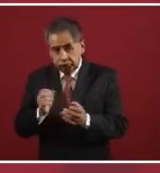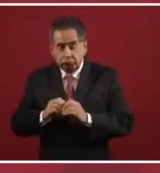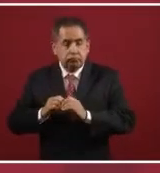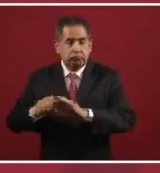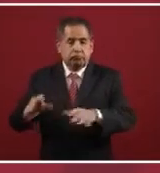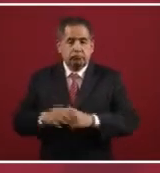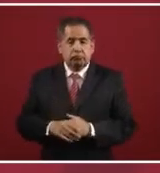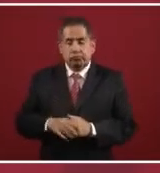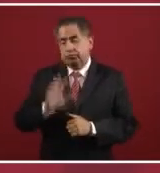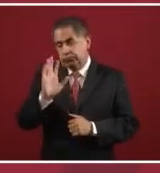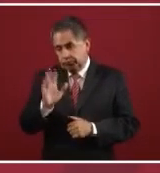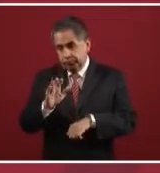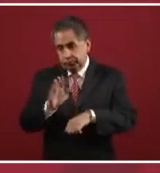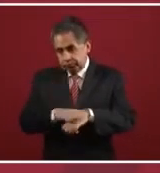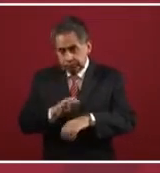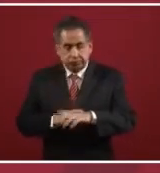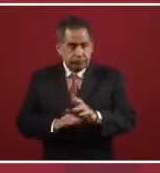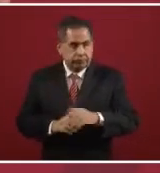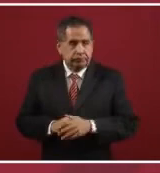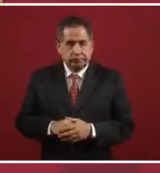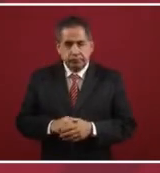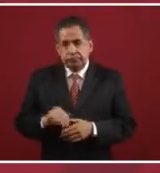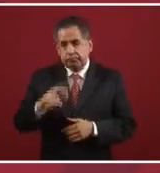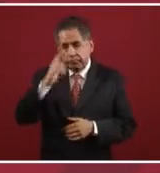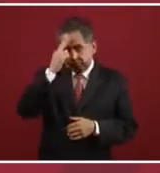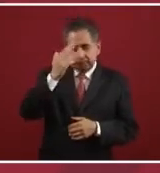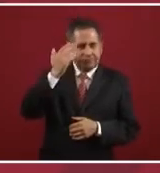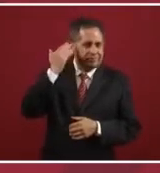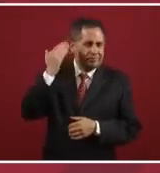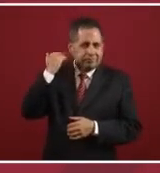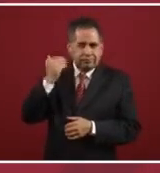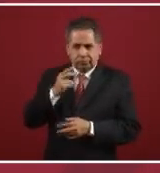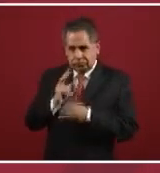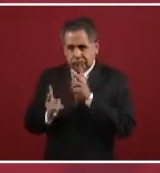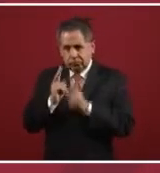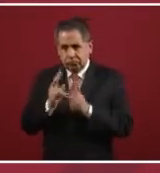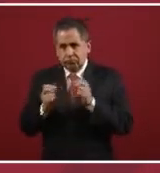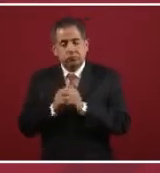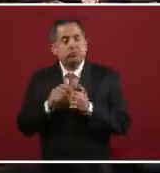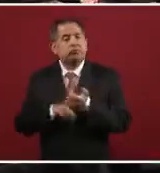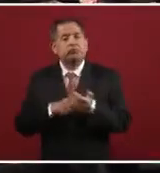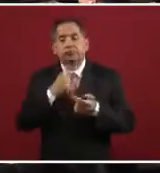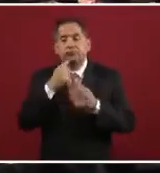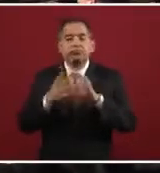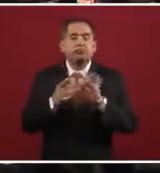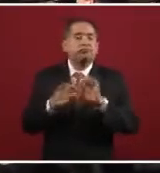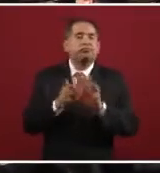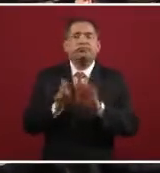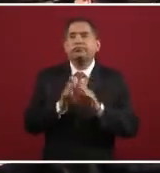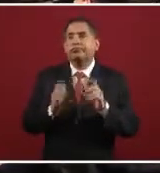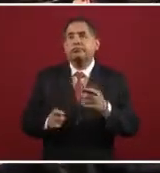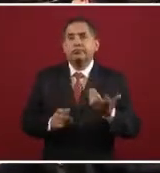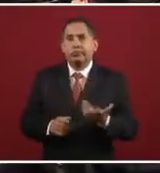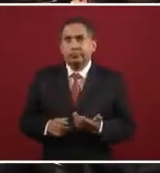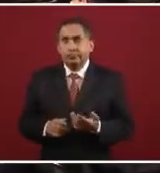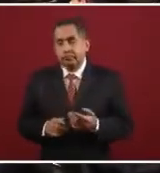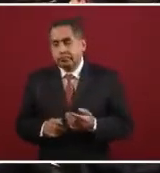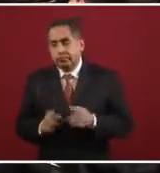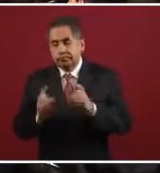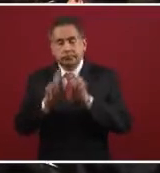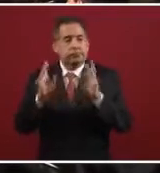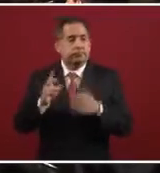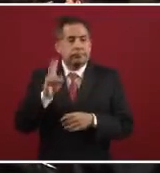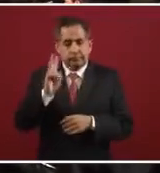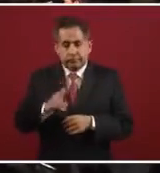que por cierto, porque se acuerdan que hace unos días hablaba yo de cómo de repente me